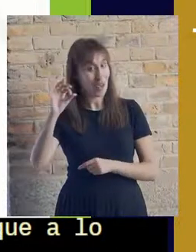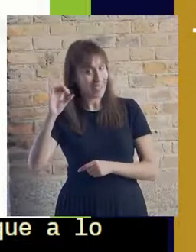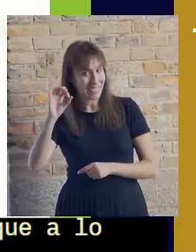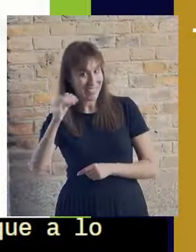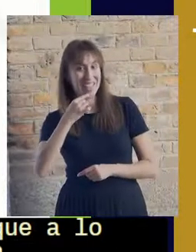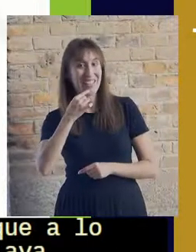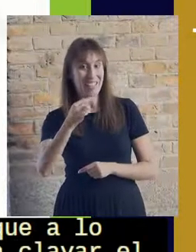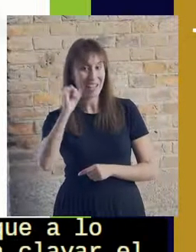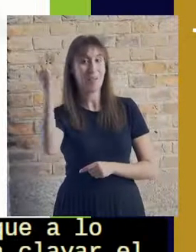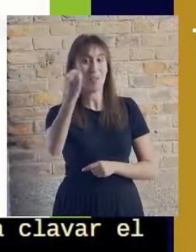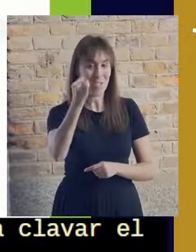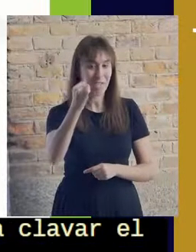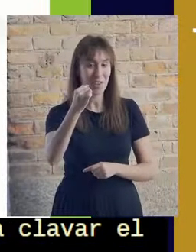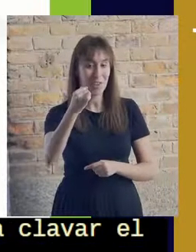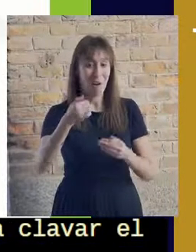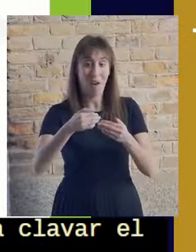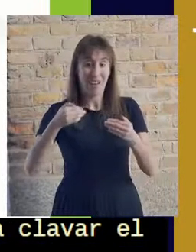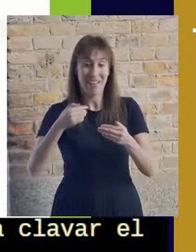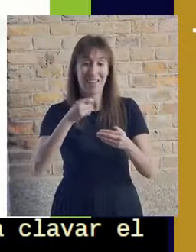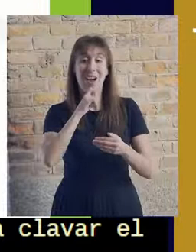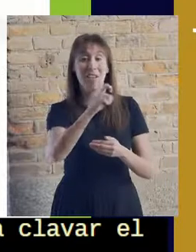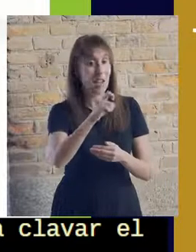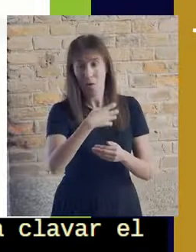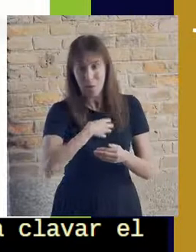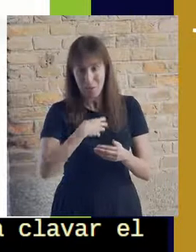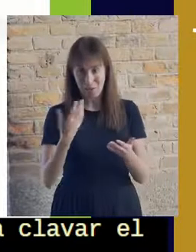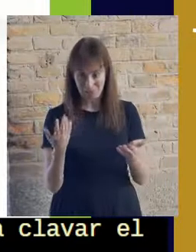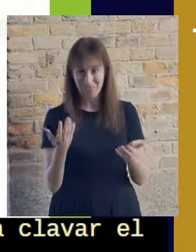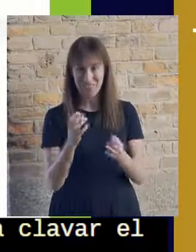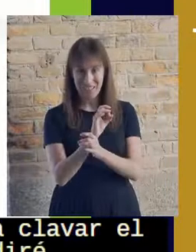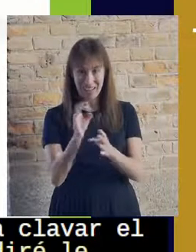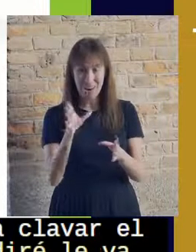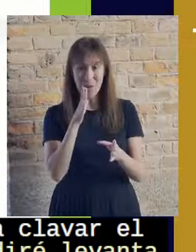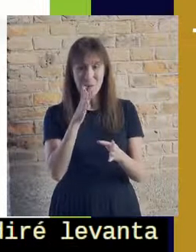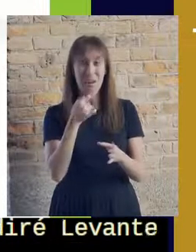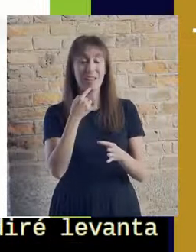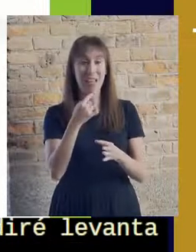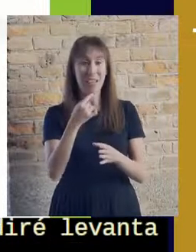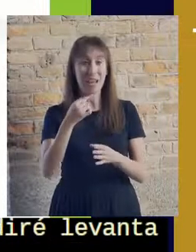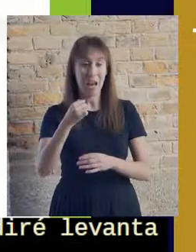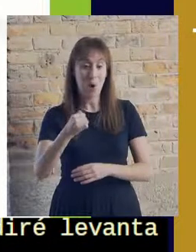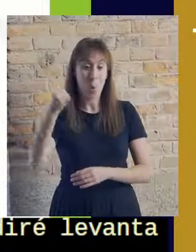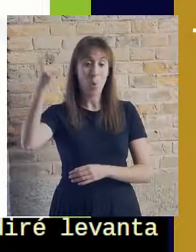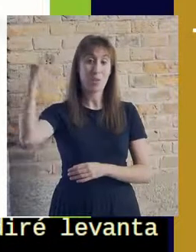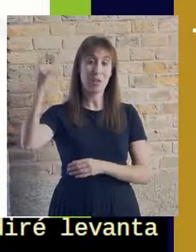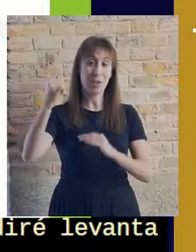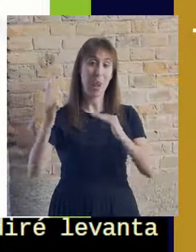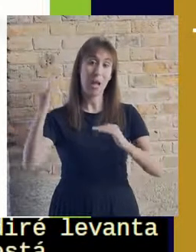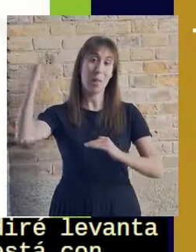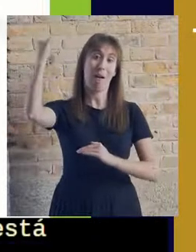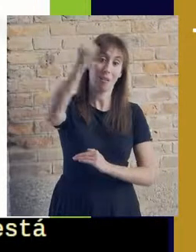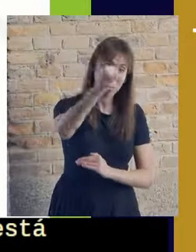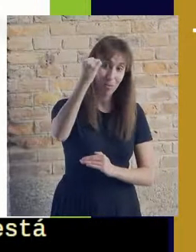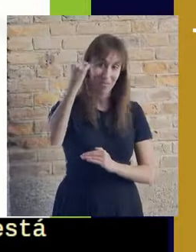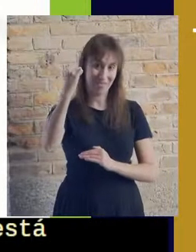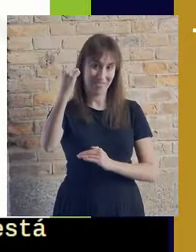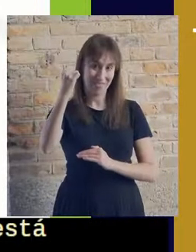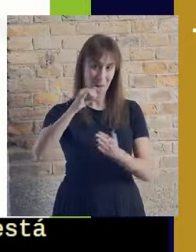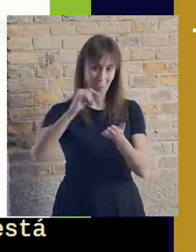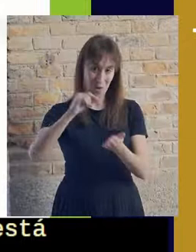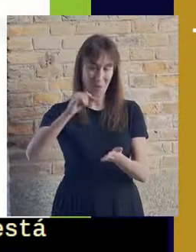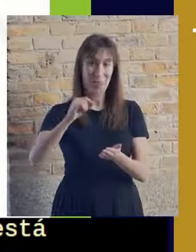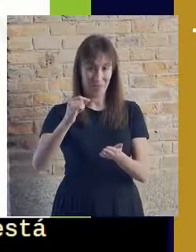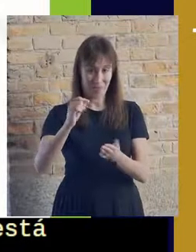tiempo que le va a clavar el cuchillo cuando todavía no se ha clavado claro yo diré levanta el cuchillo y cuando se lo clava pues ahora sí le está acuchillando